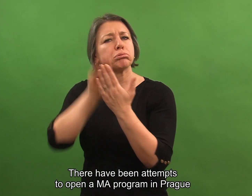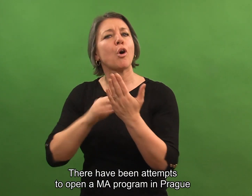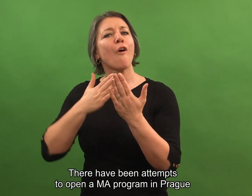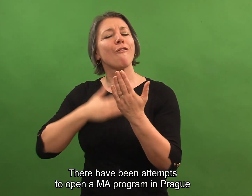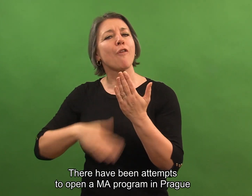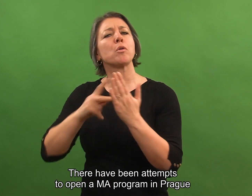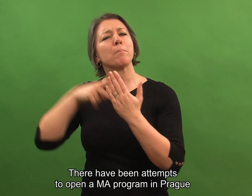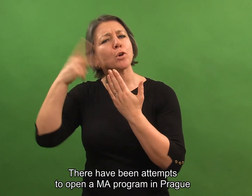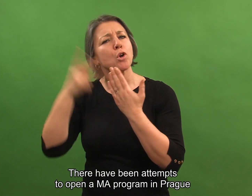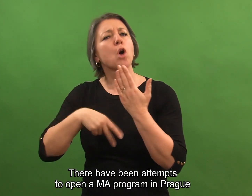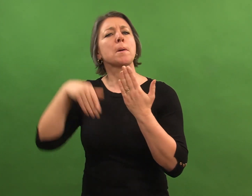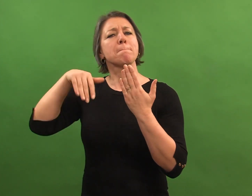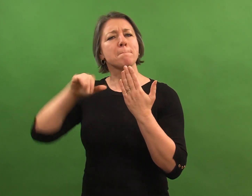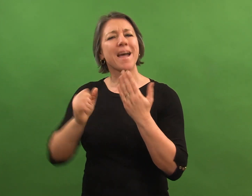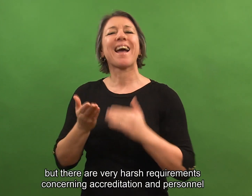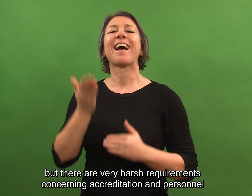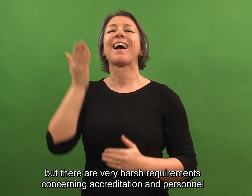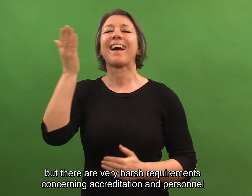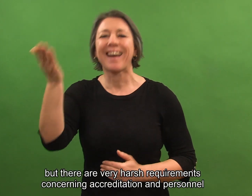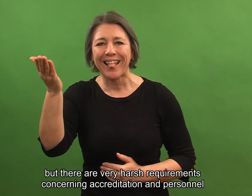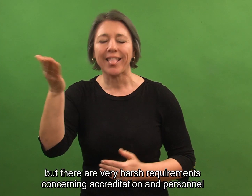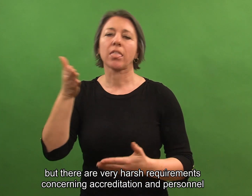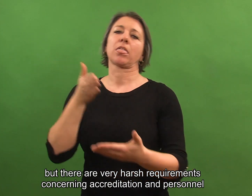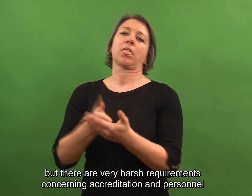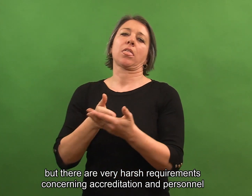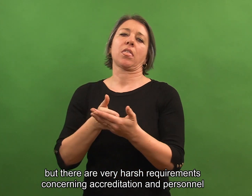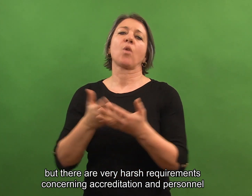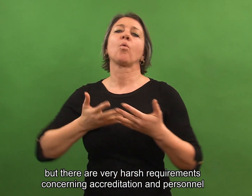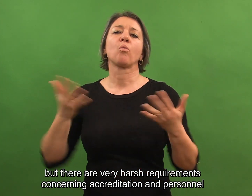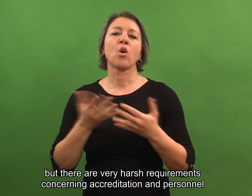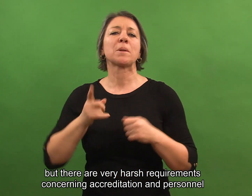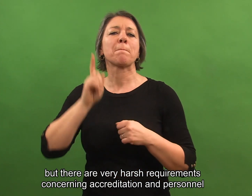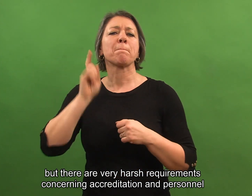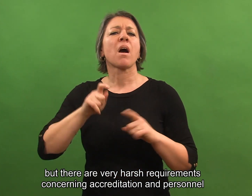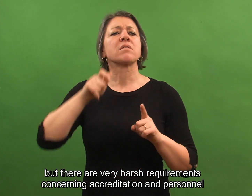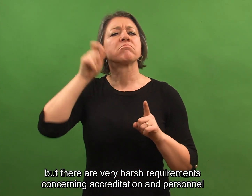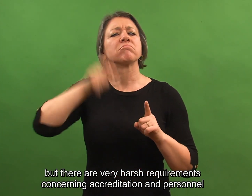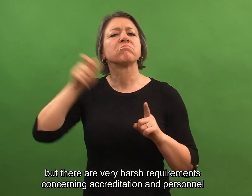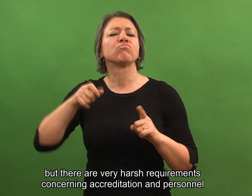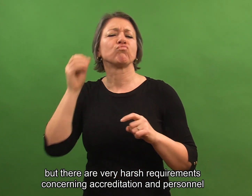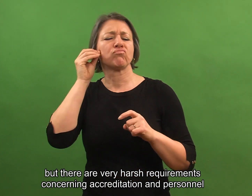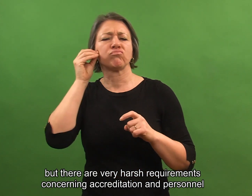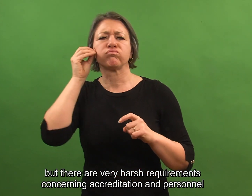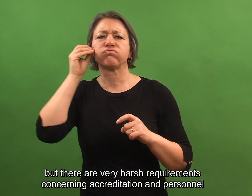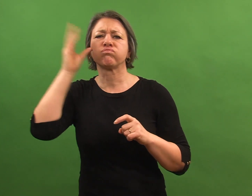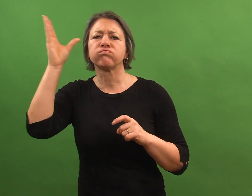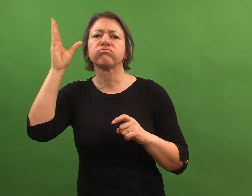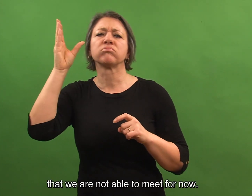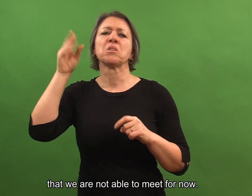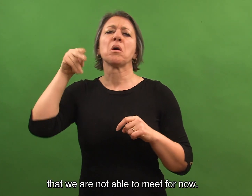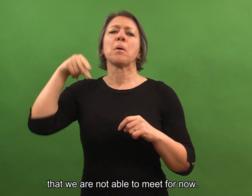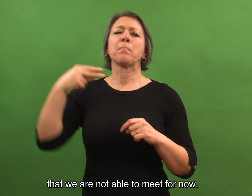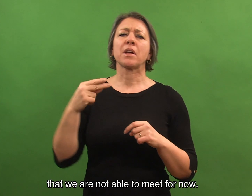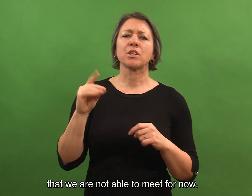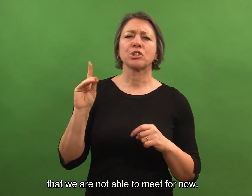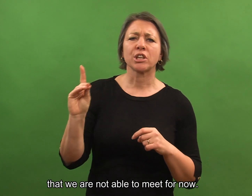programas de maestría. Sin embargo, ha habido algunos intentos de abrir un programa de maestría en Praga, pero son requerimientos